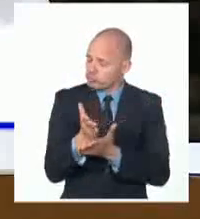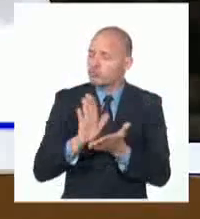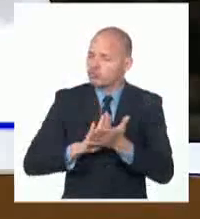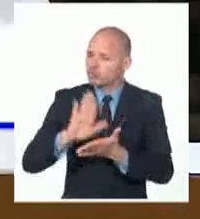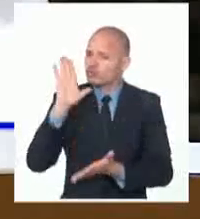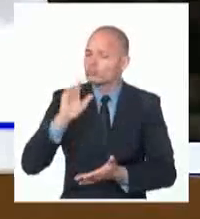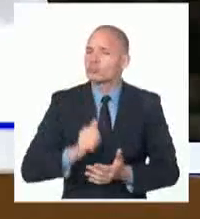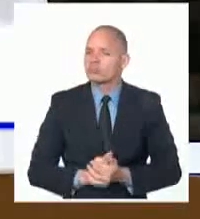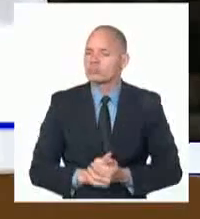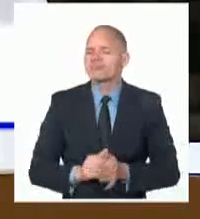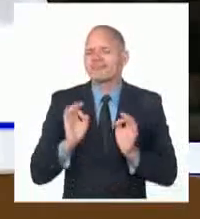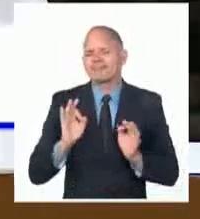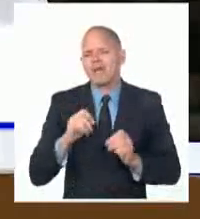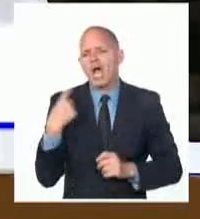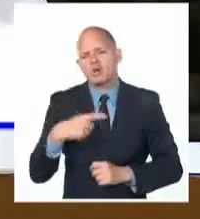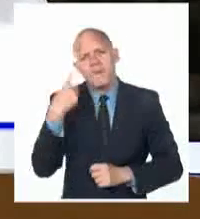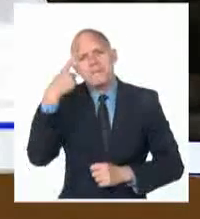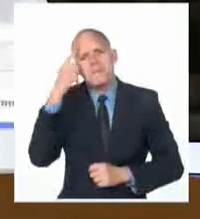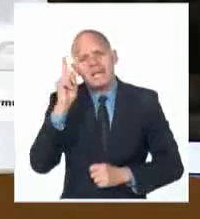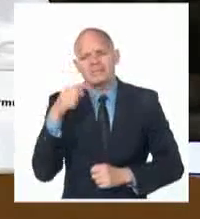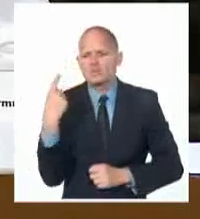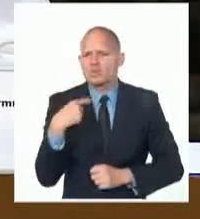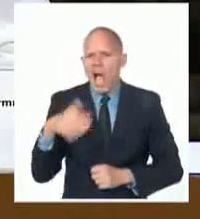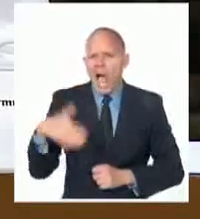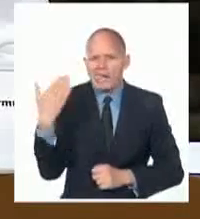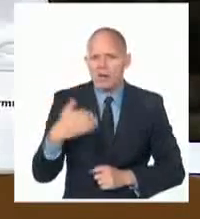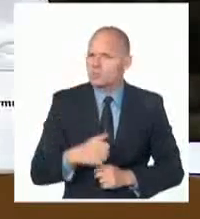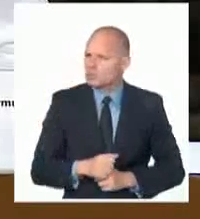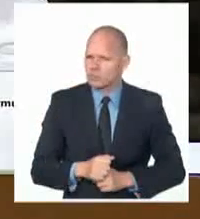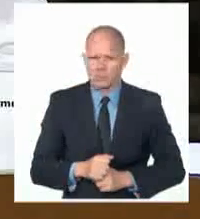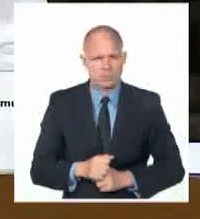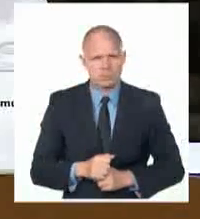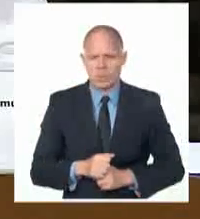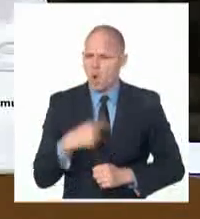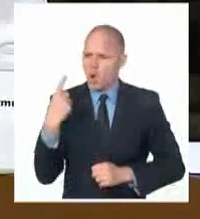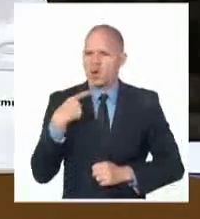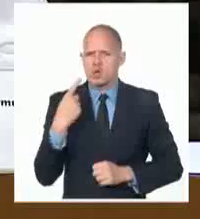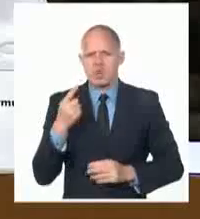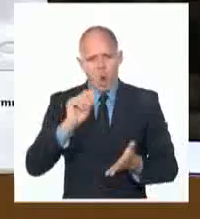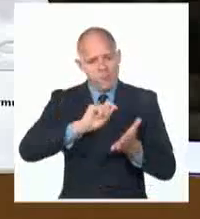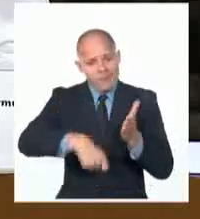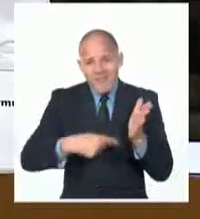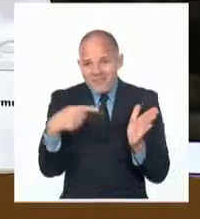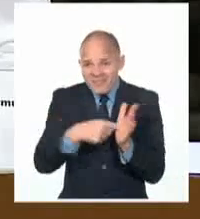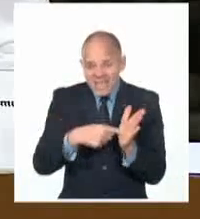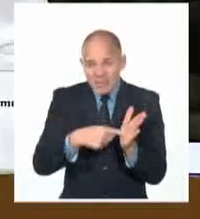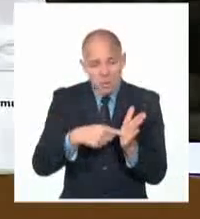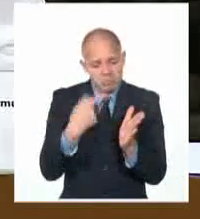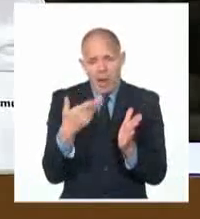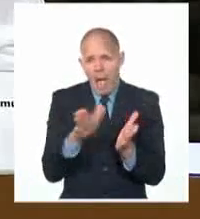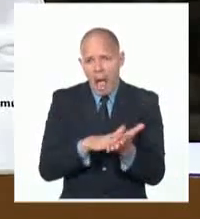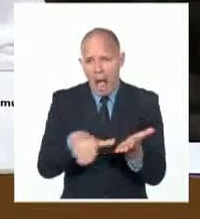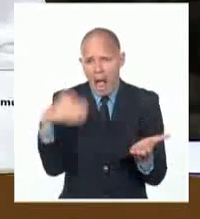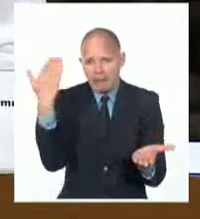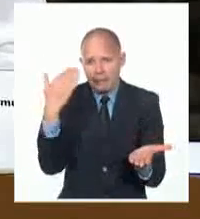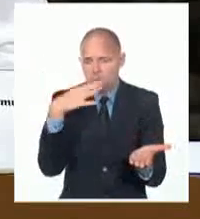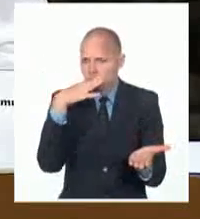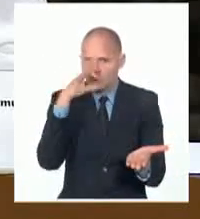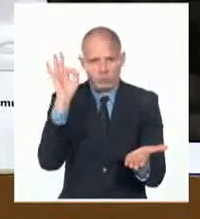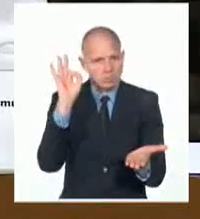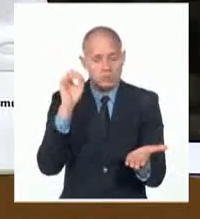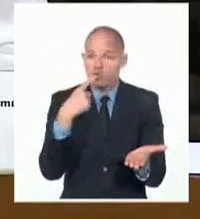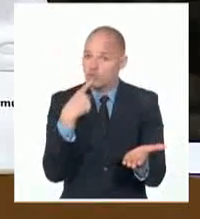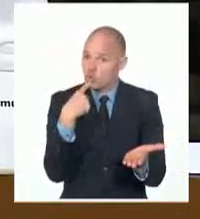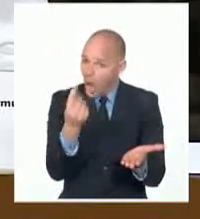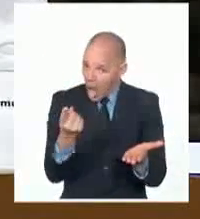imposibles políticos. No se le puede demandar que viole protocolos y acuerdos entre las partes o que falte a la palabra